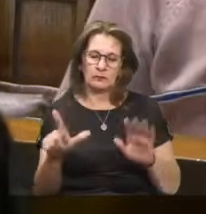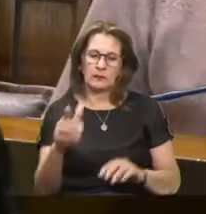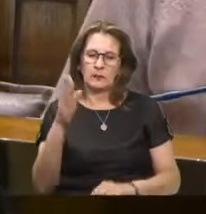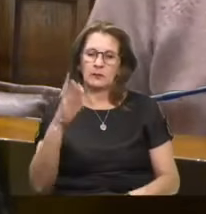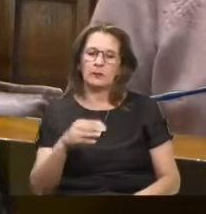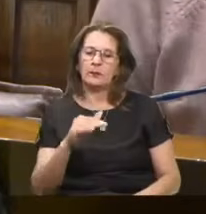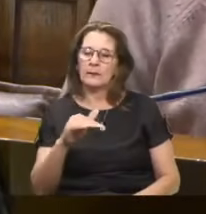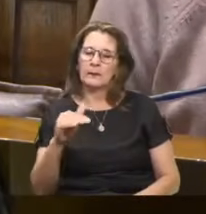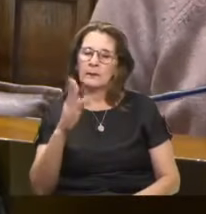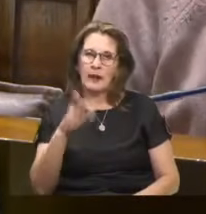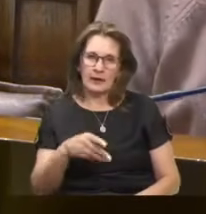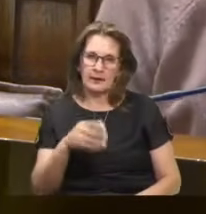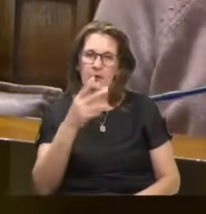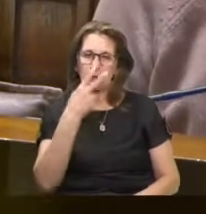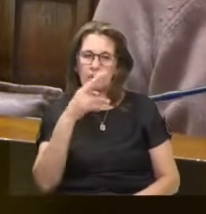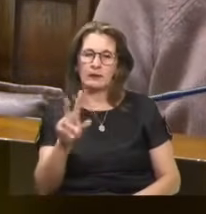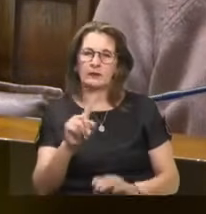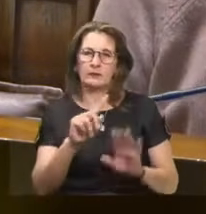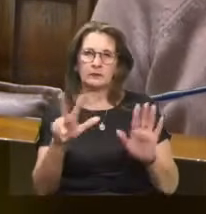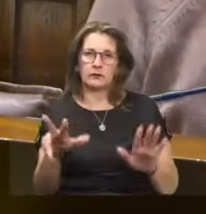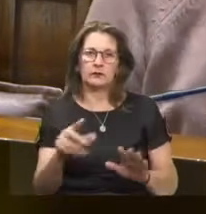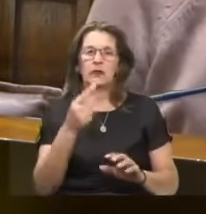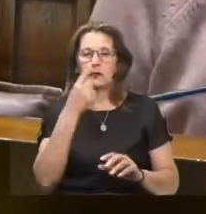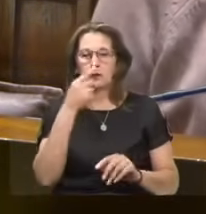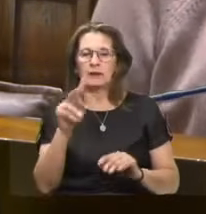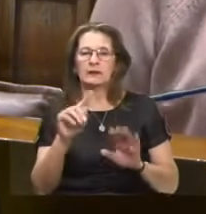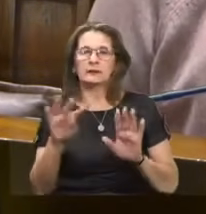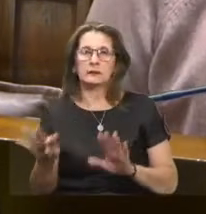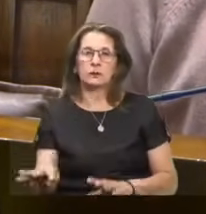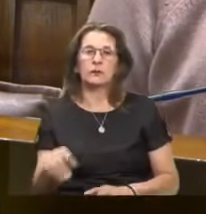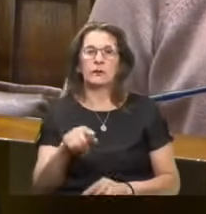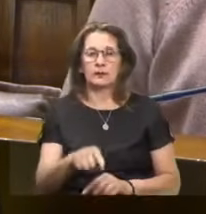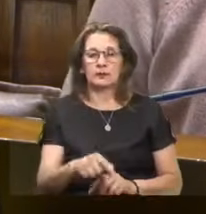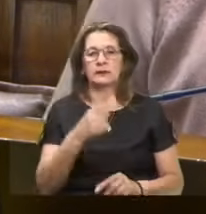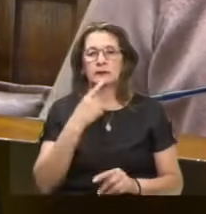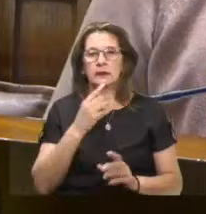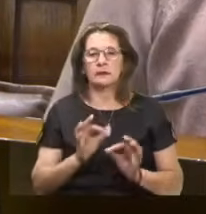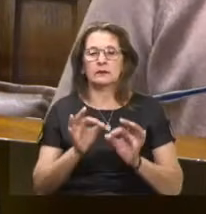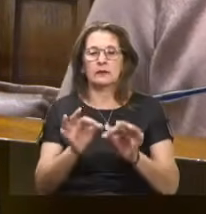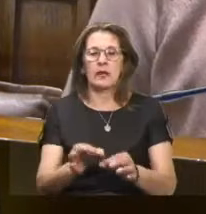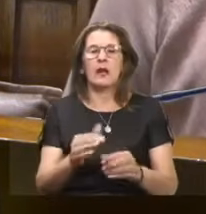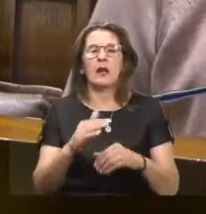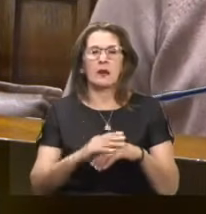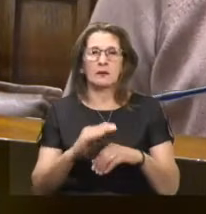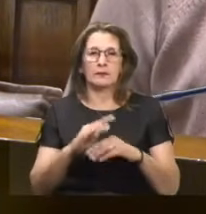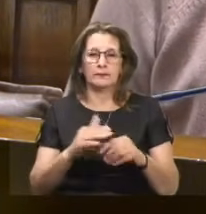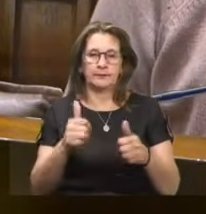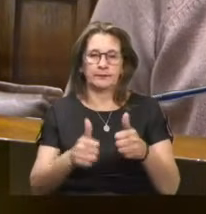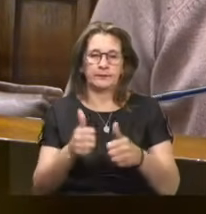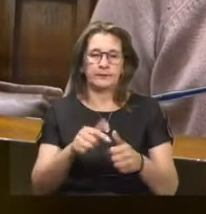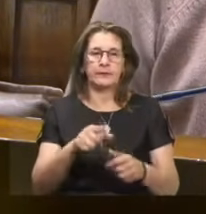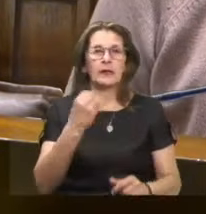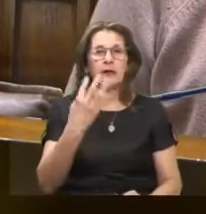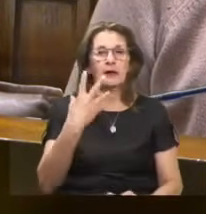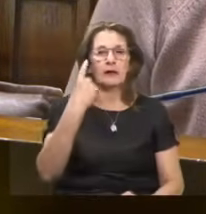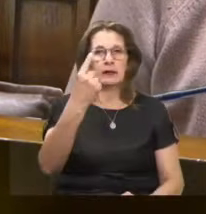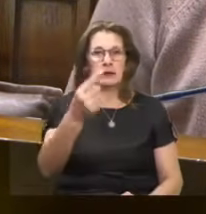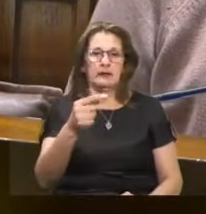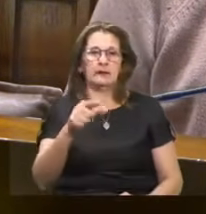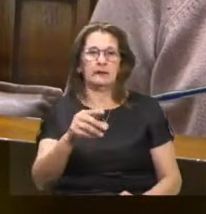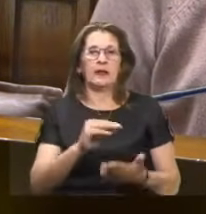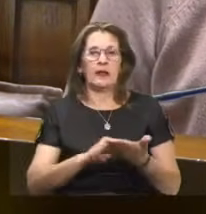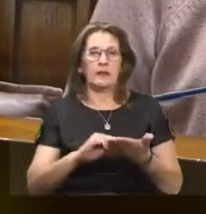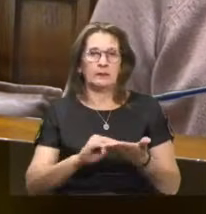7117/2008 del 16 de enero del 2019 asigna la competencia al gerente administrativo de